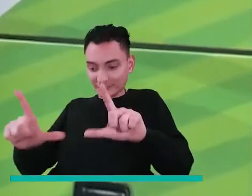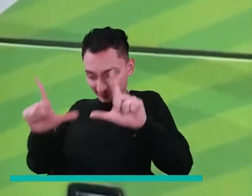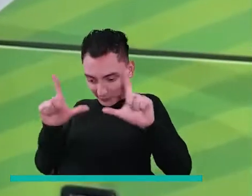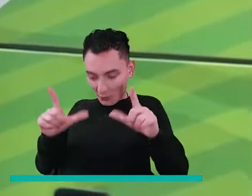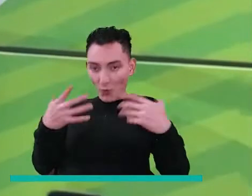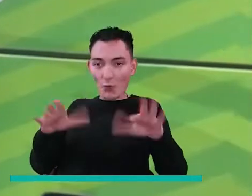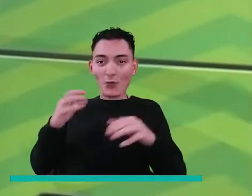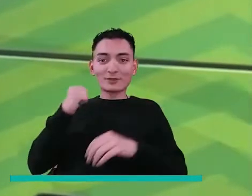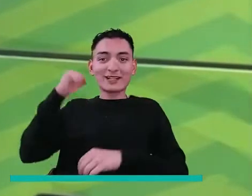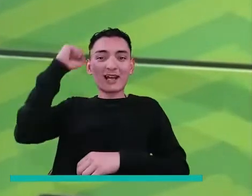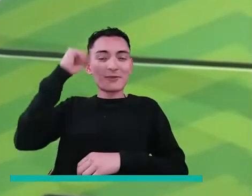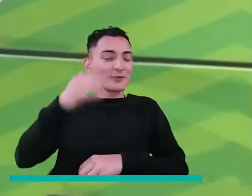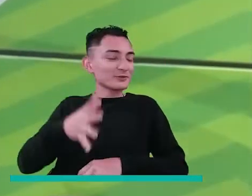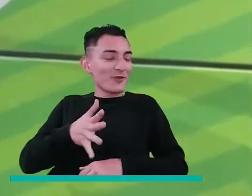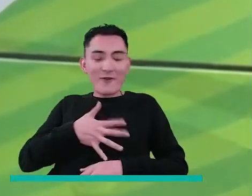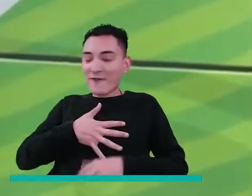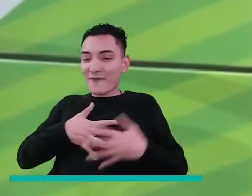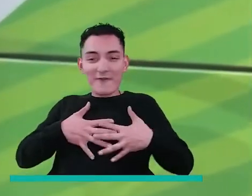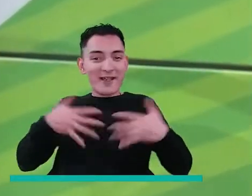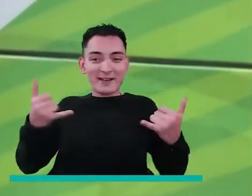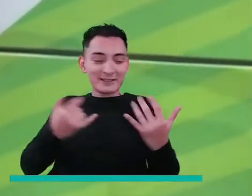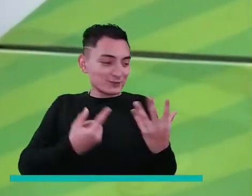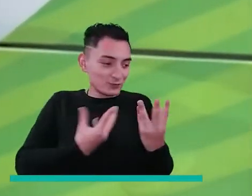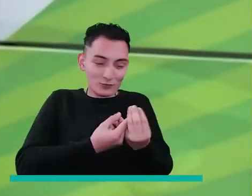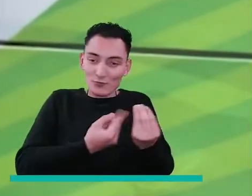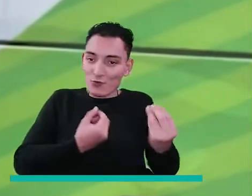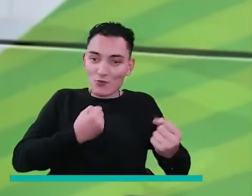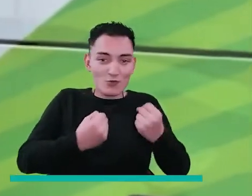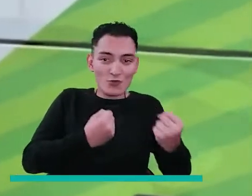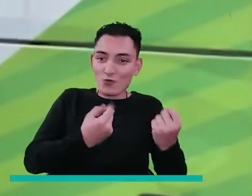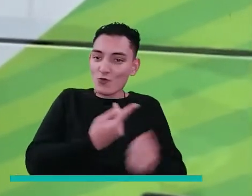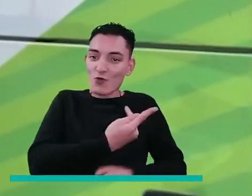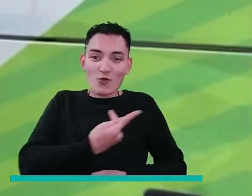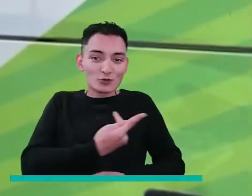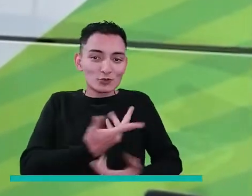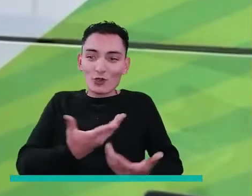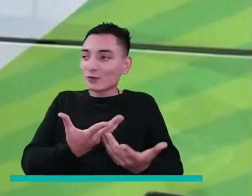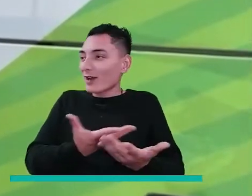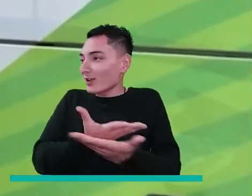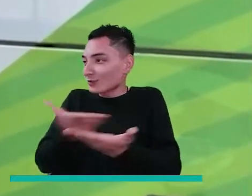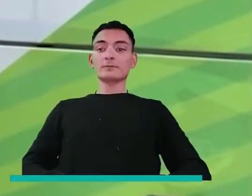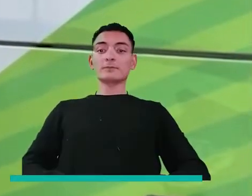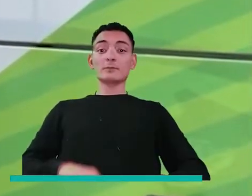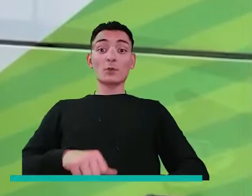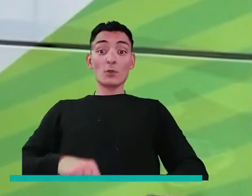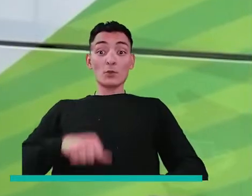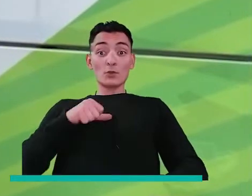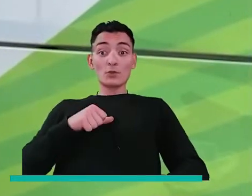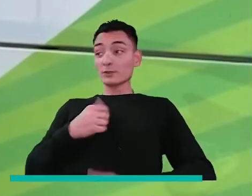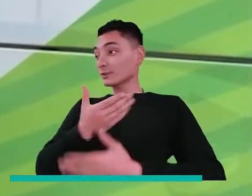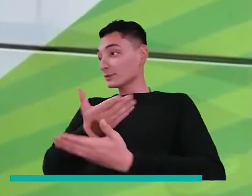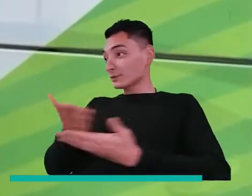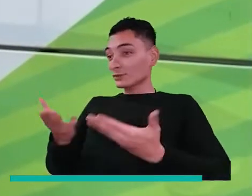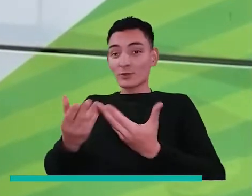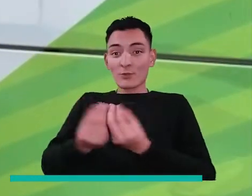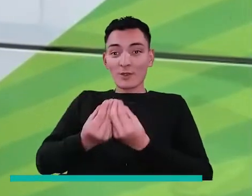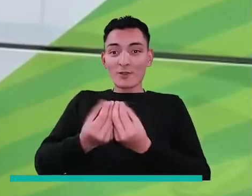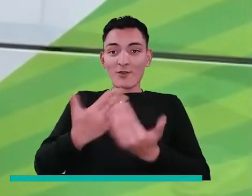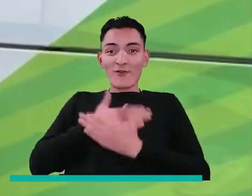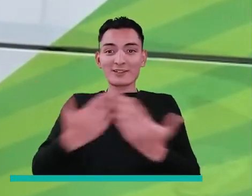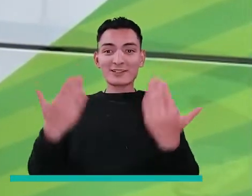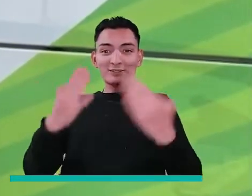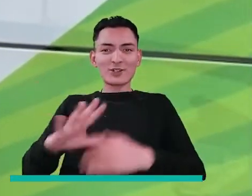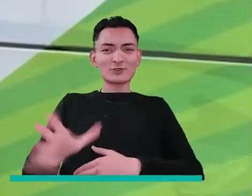Este título significa mucho para nosotros, tanto como equipo como para todos. Esto es un triunfo de todos, no solo